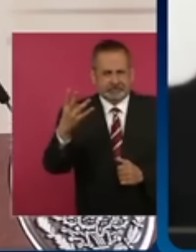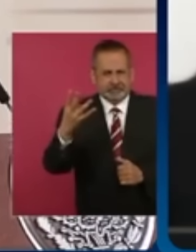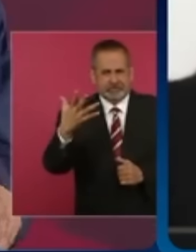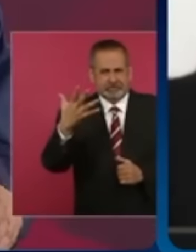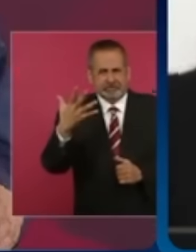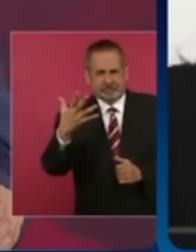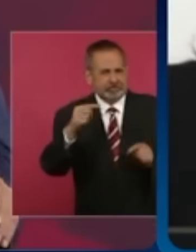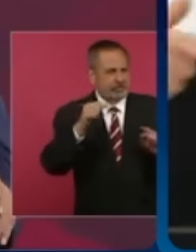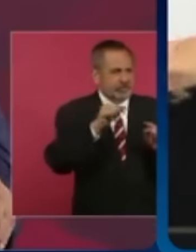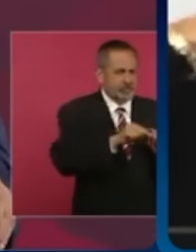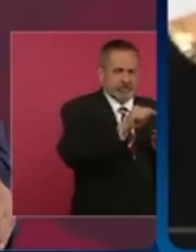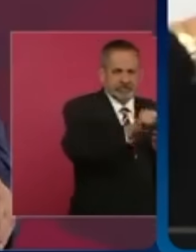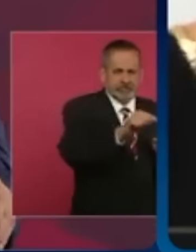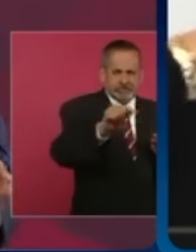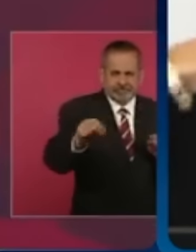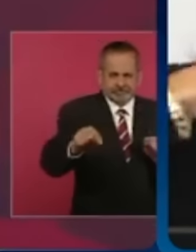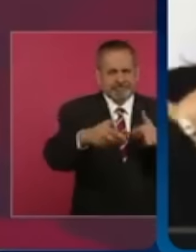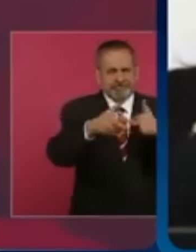3, 4, 5 manifestaciones,